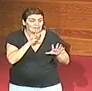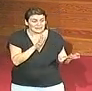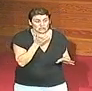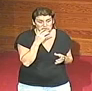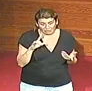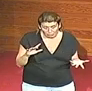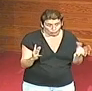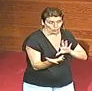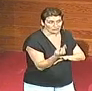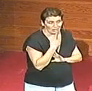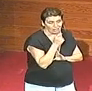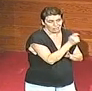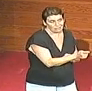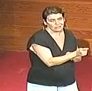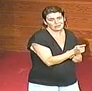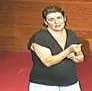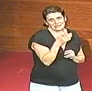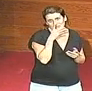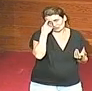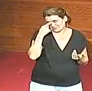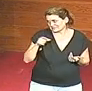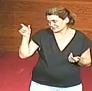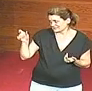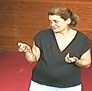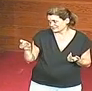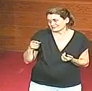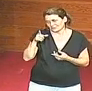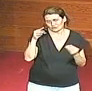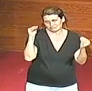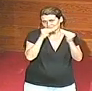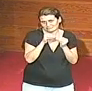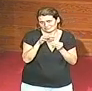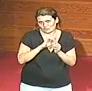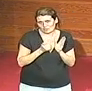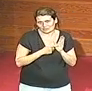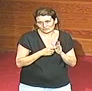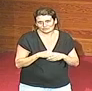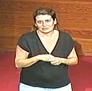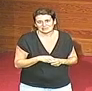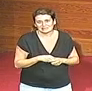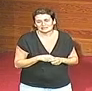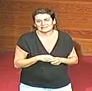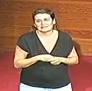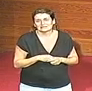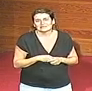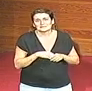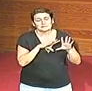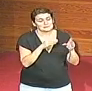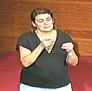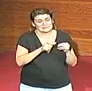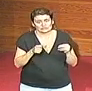vuelta y ponemos otra cosa, que esto ya sé que tú lo sabes. Estoy totalmente de acuerdo contigo. Yo sé que tú lo sabes. Totalmente. Pero mucha gente creo